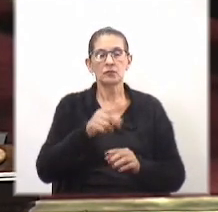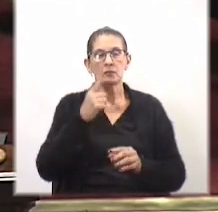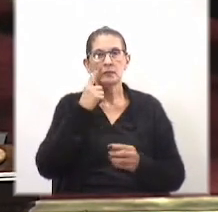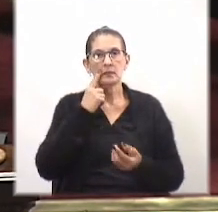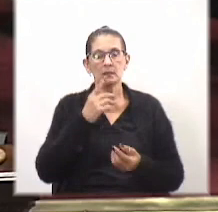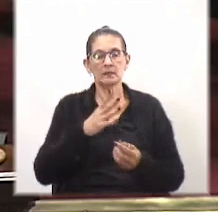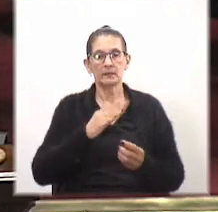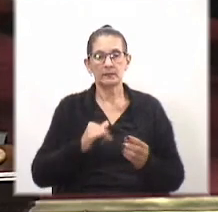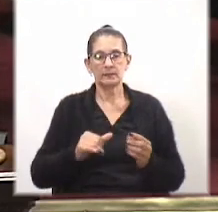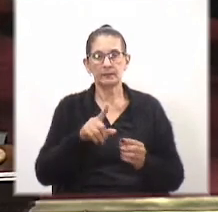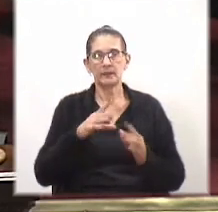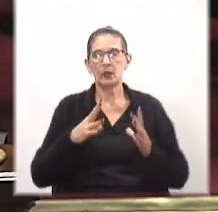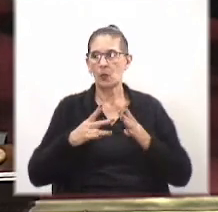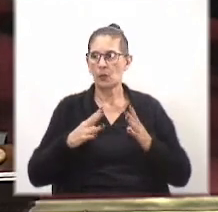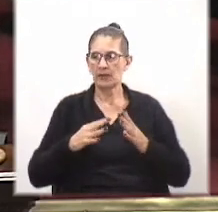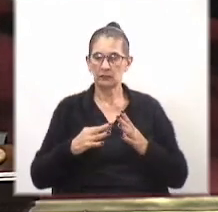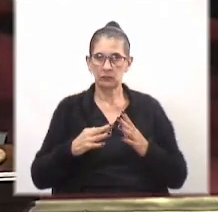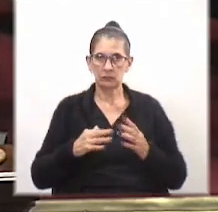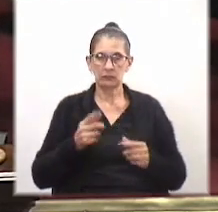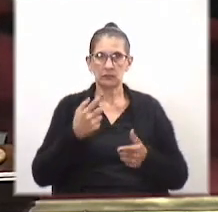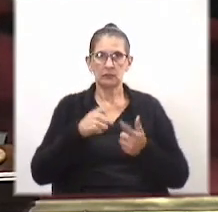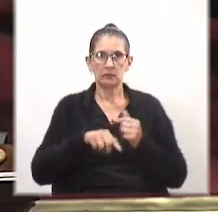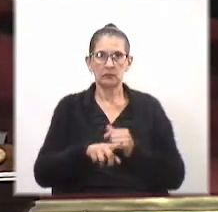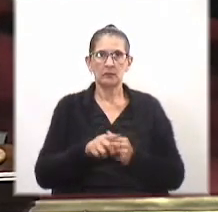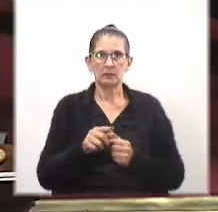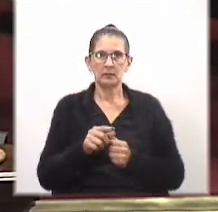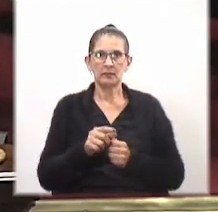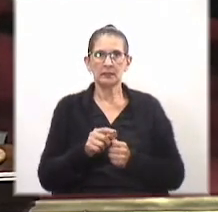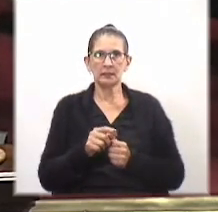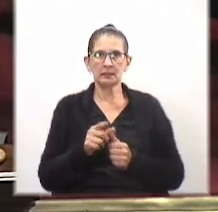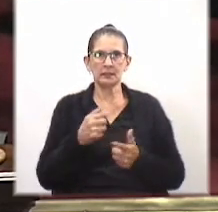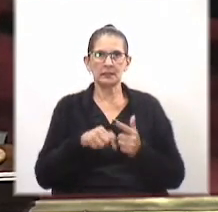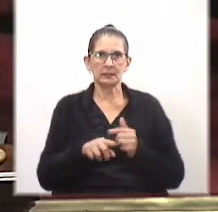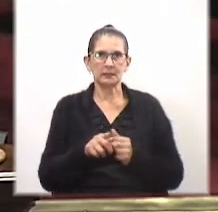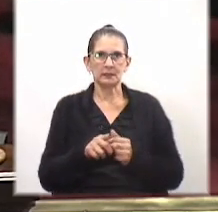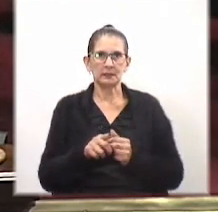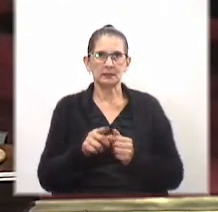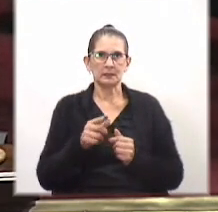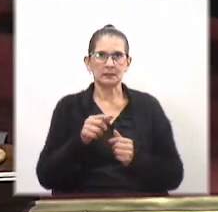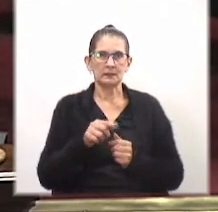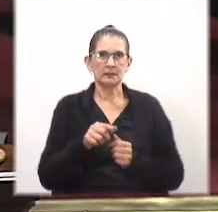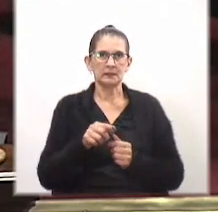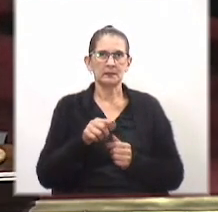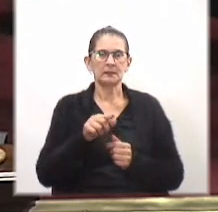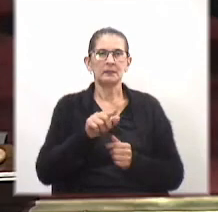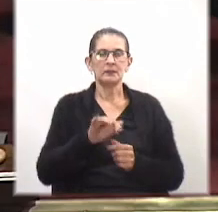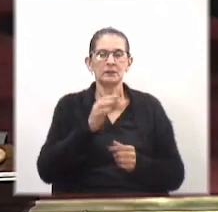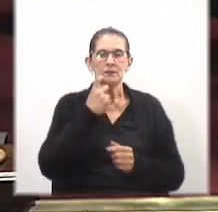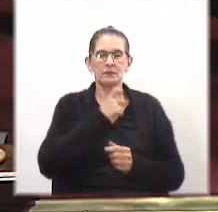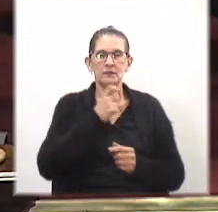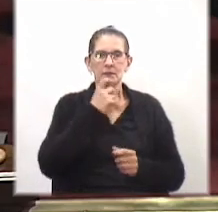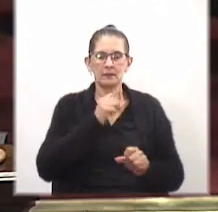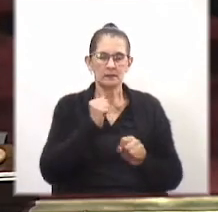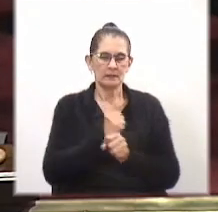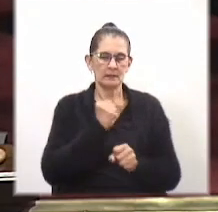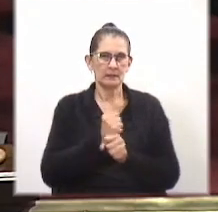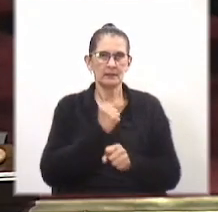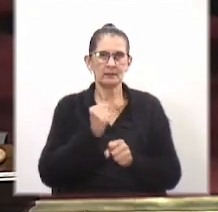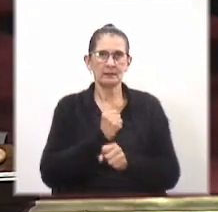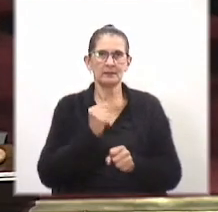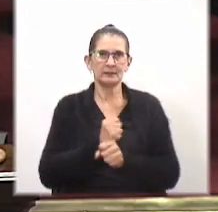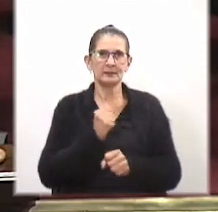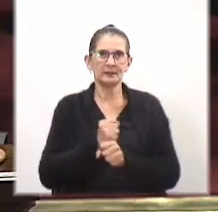configurado causal jubilatorio, quienes no puedan justificar el causal para jubilarse, ya sea por falta de historia laboral, años de